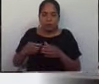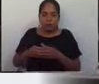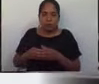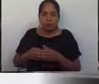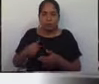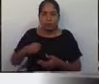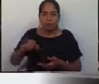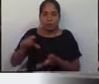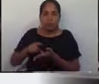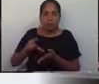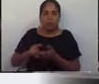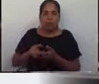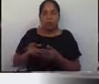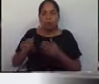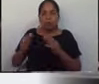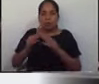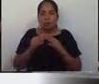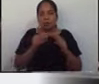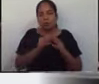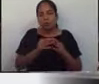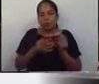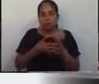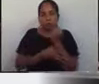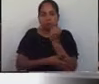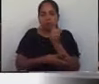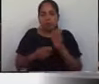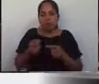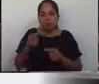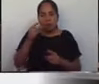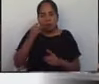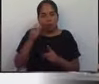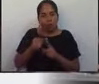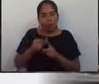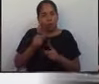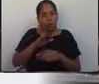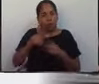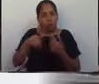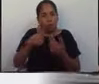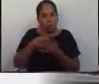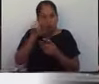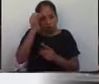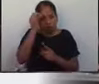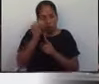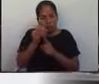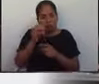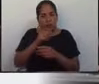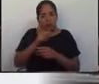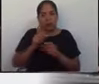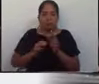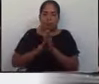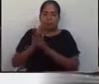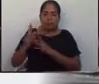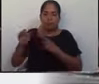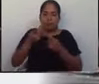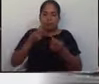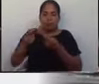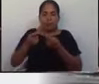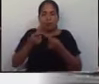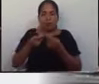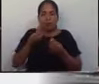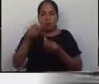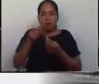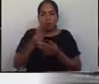Metropolitana de Asentamientos Humanos, se tomó conocimiento de los objetivos y metas propuestas por la Gerencia de Desarrollo Urbano a través